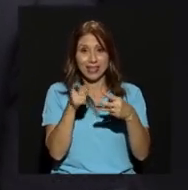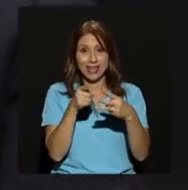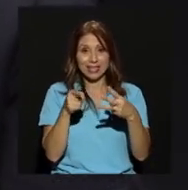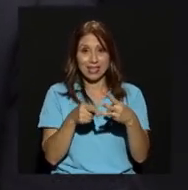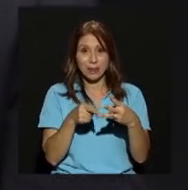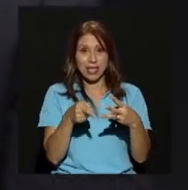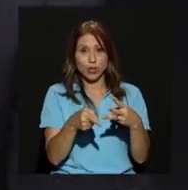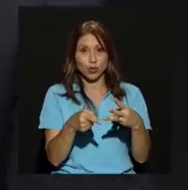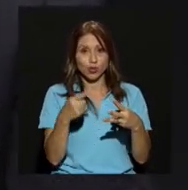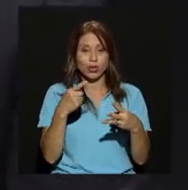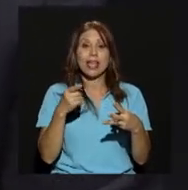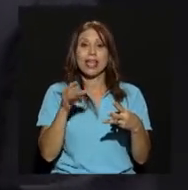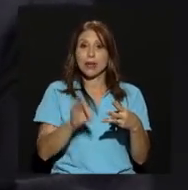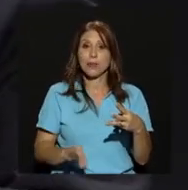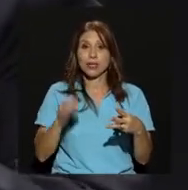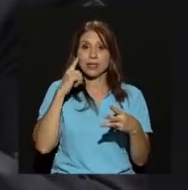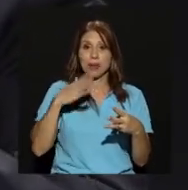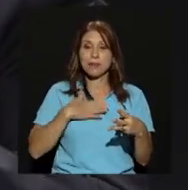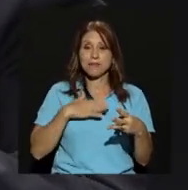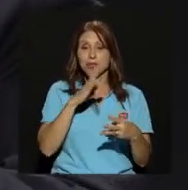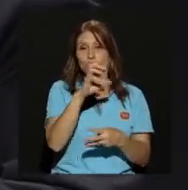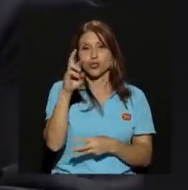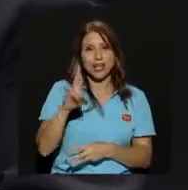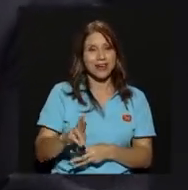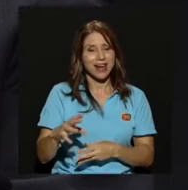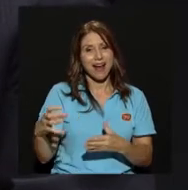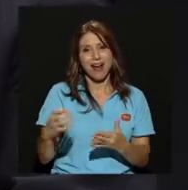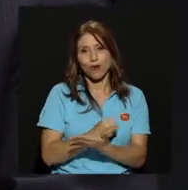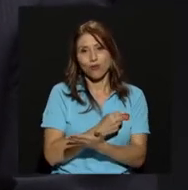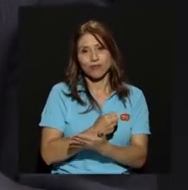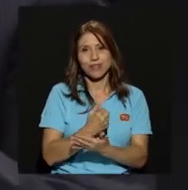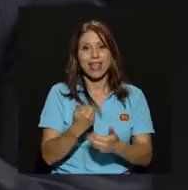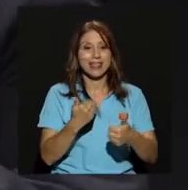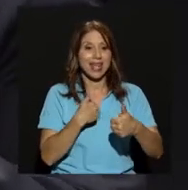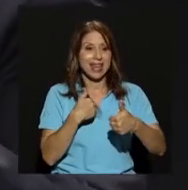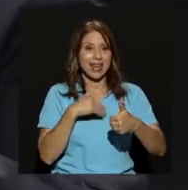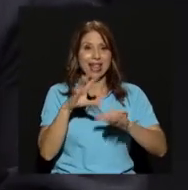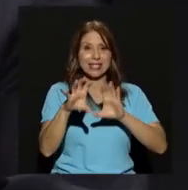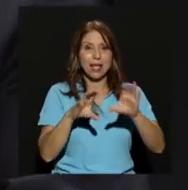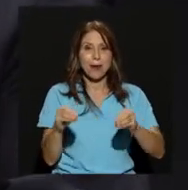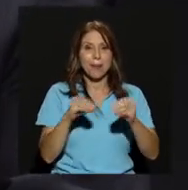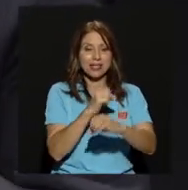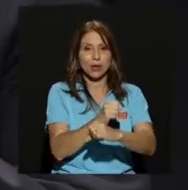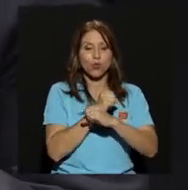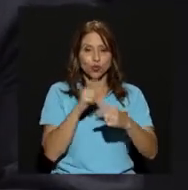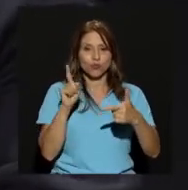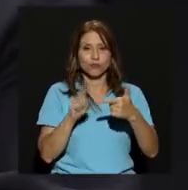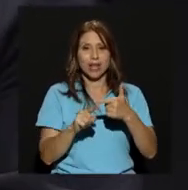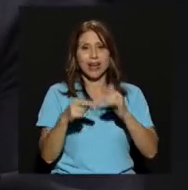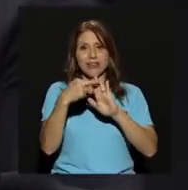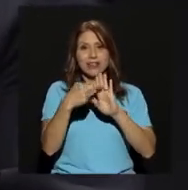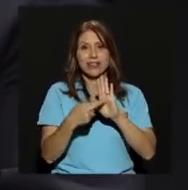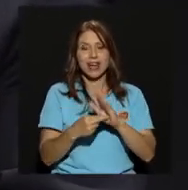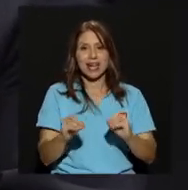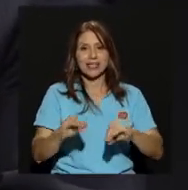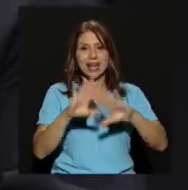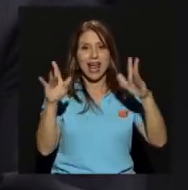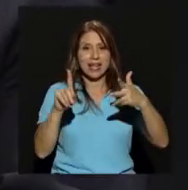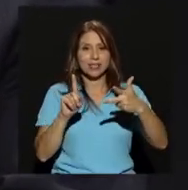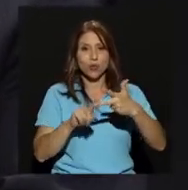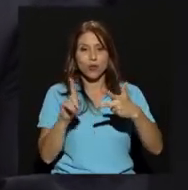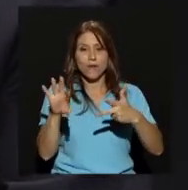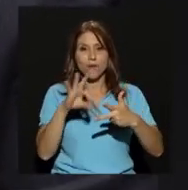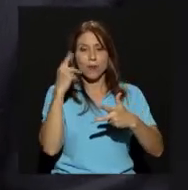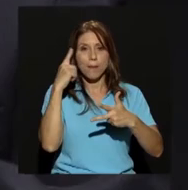eran esenciales costa rica ganó en tener un esquema más seguro en tener reglas claras y en tener un mecanismo solución